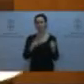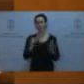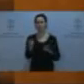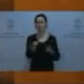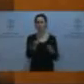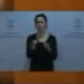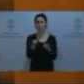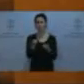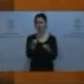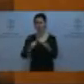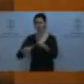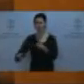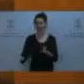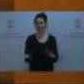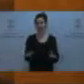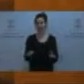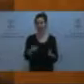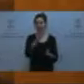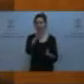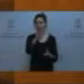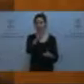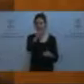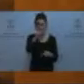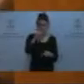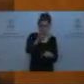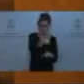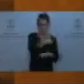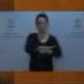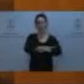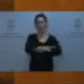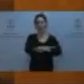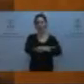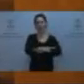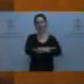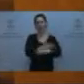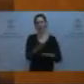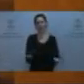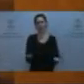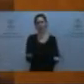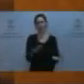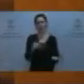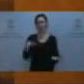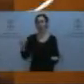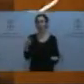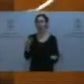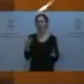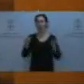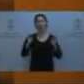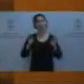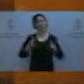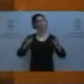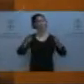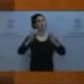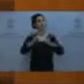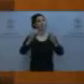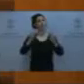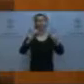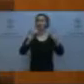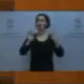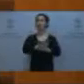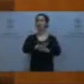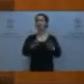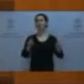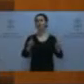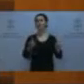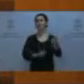la comercialización, porque ustedes, su Gobierno, lo que tienen como máxima es muerto el perro, se acabó la rabia. Prohibimos y se